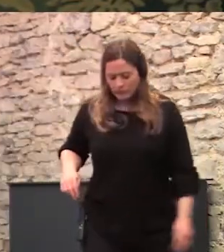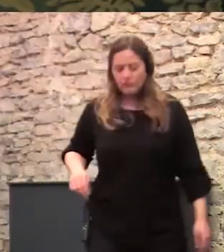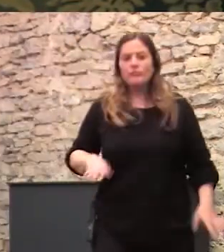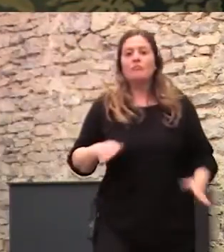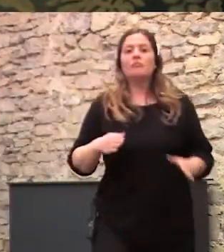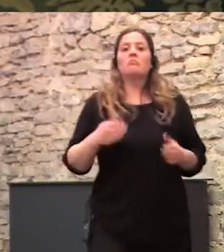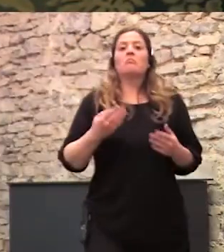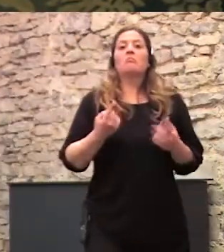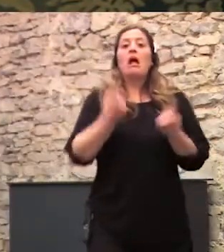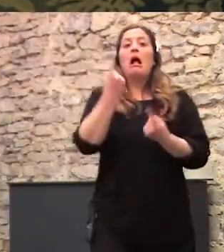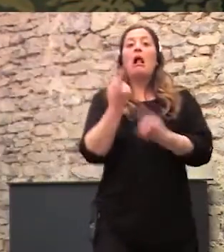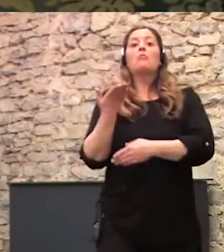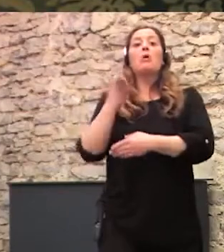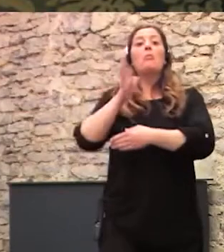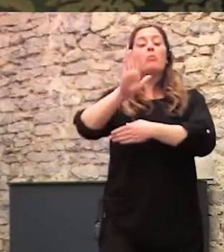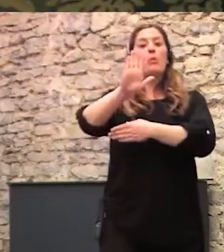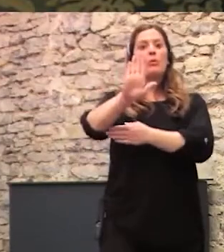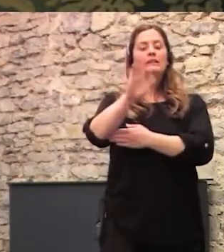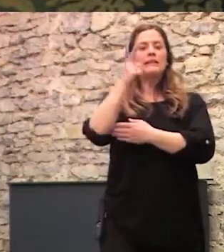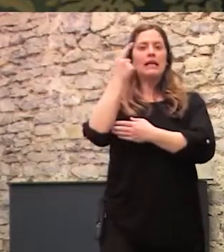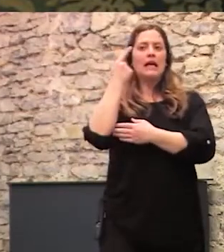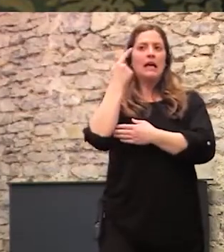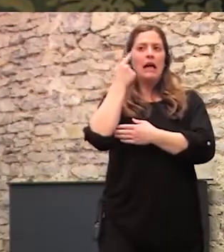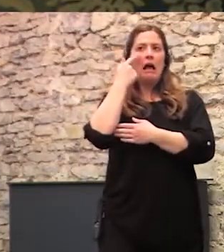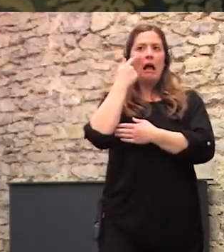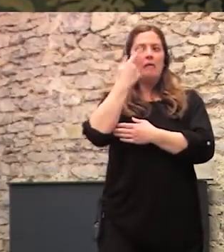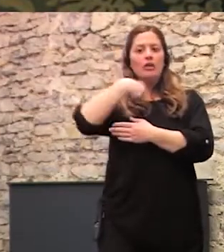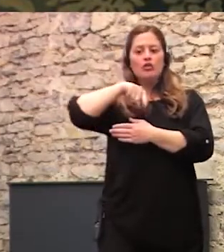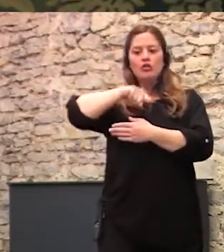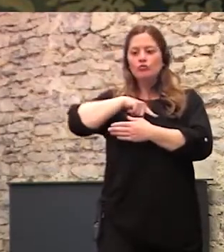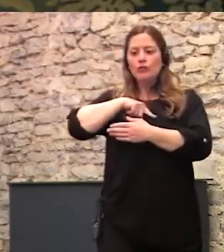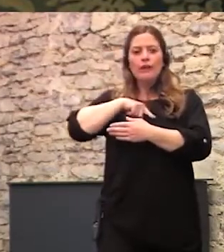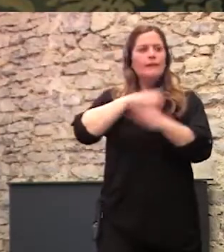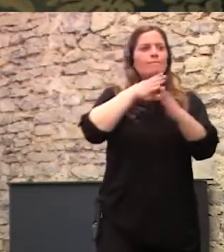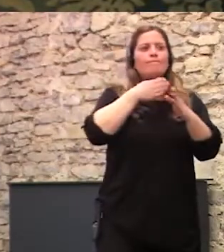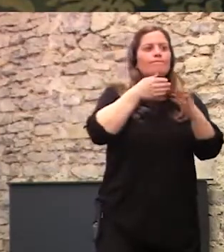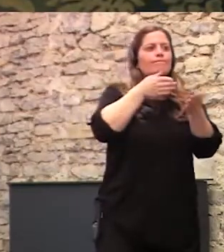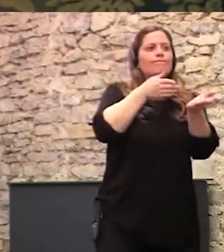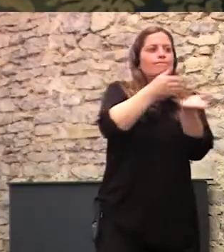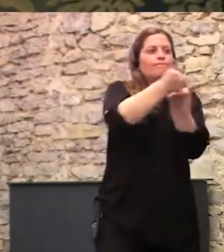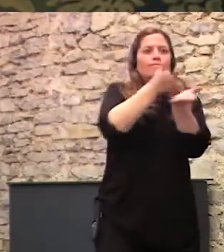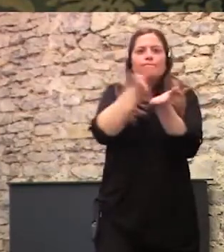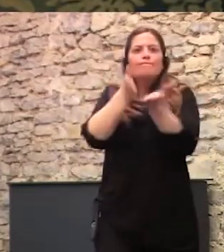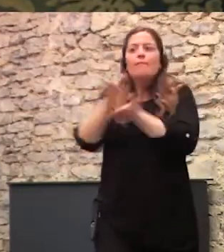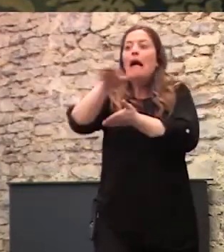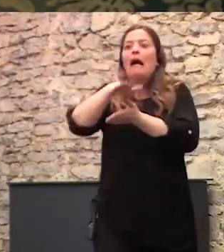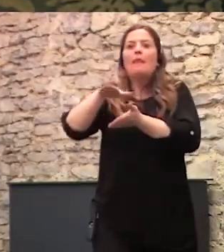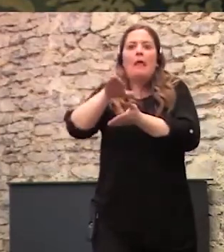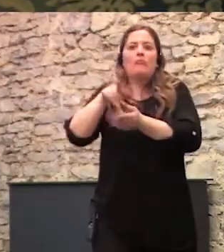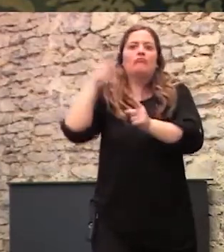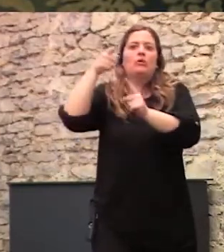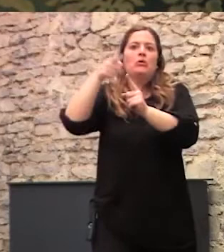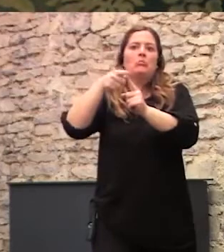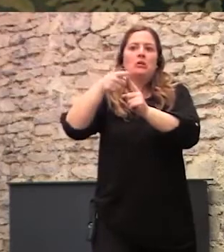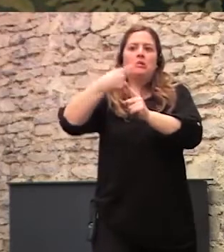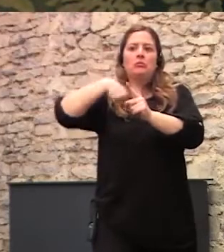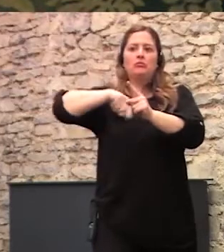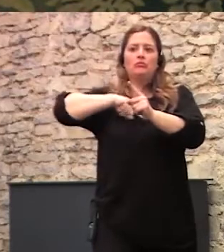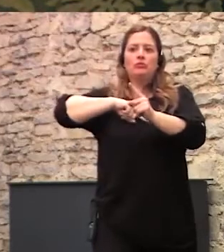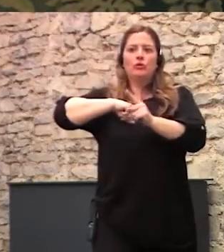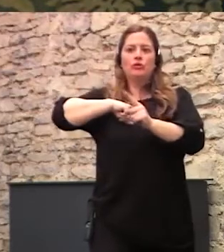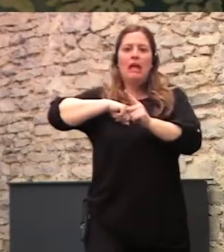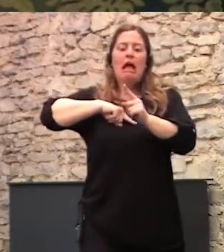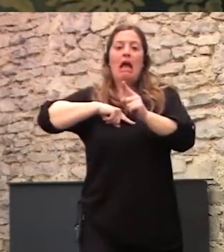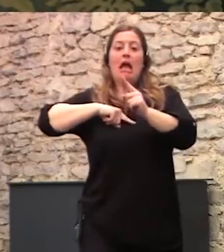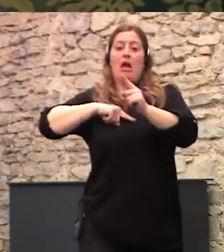poco hacia dónde podríamos ir para construir, digamos, una articulación de un feminismo